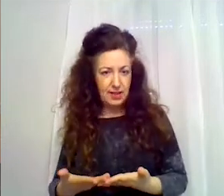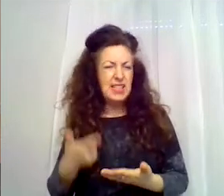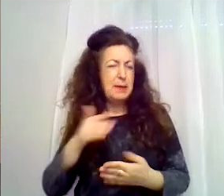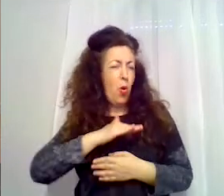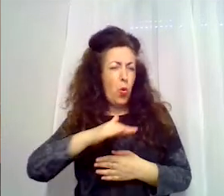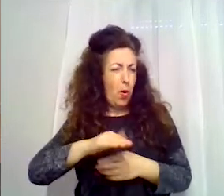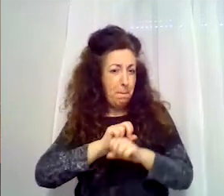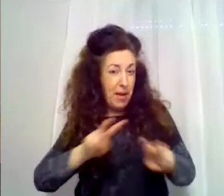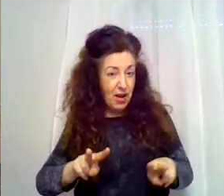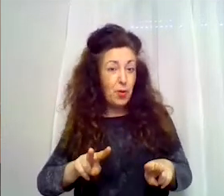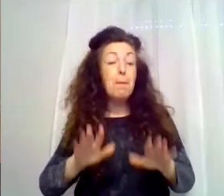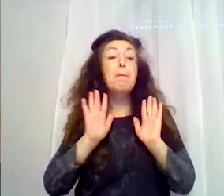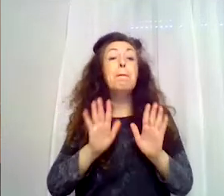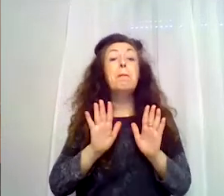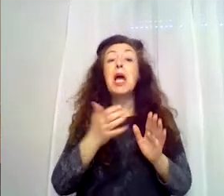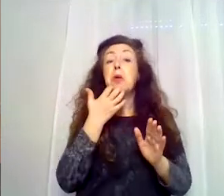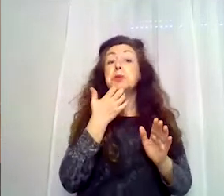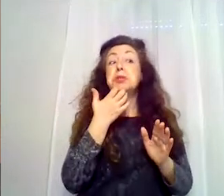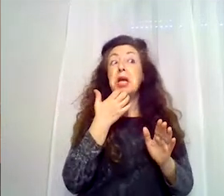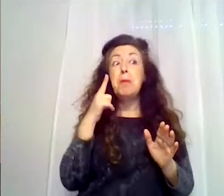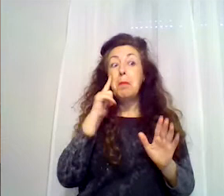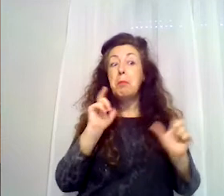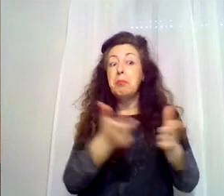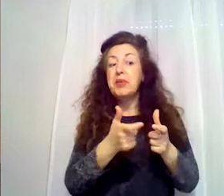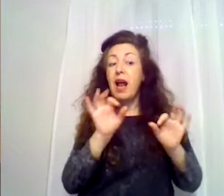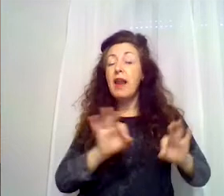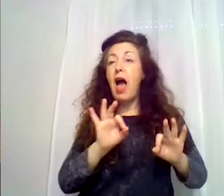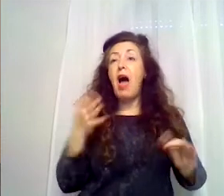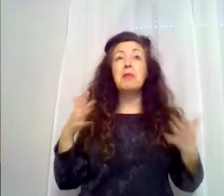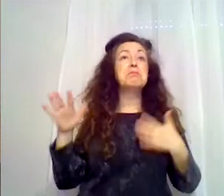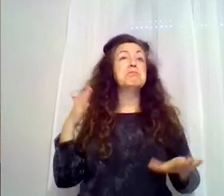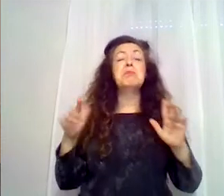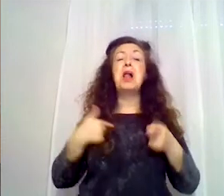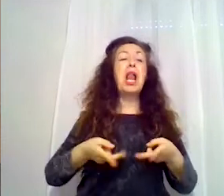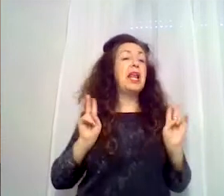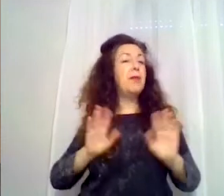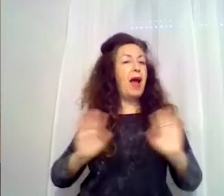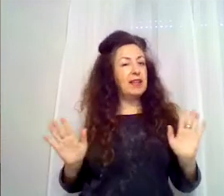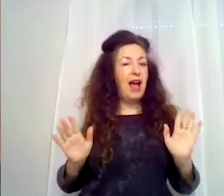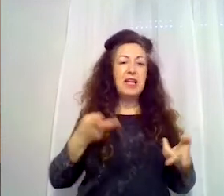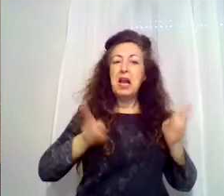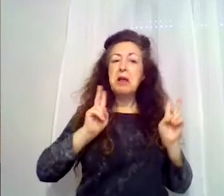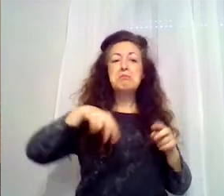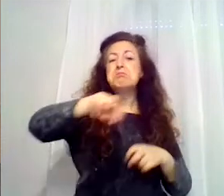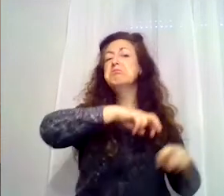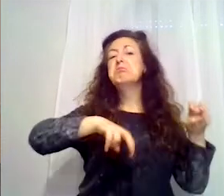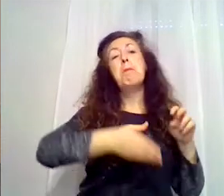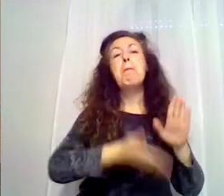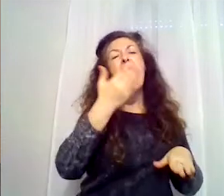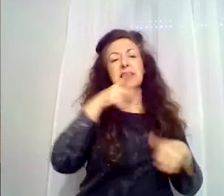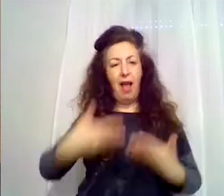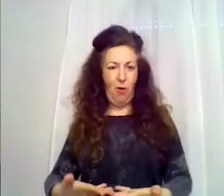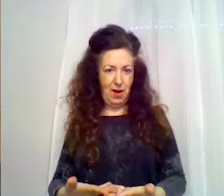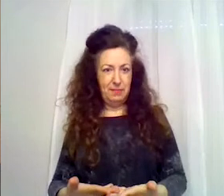un control sobre nosotros como ciudadanos por parte del Estado y por parte de las instituciones infinitamente mayor que